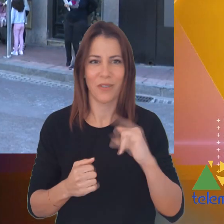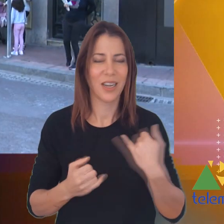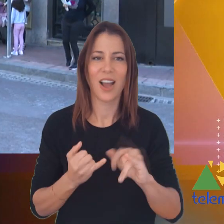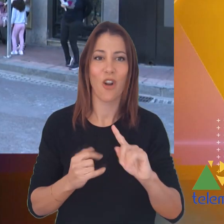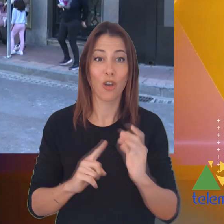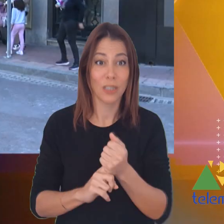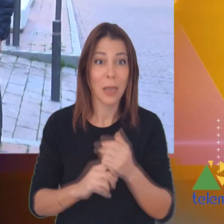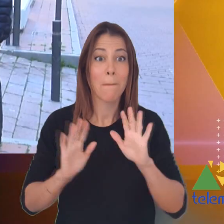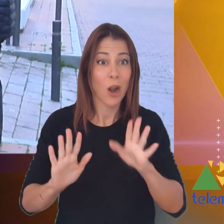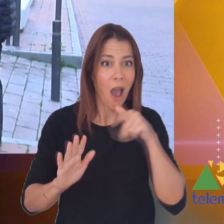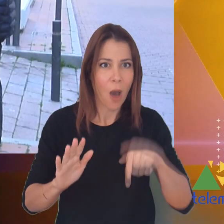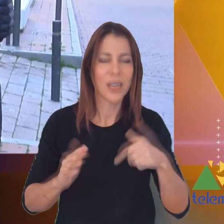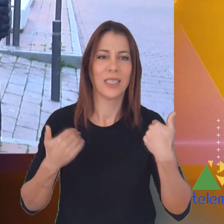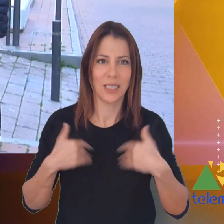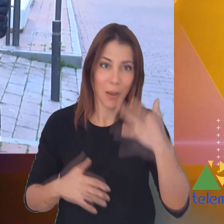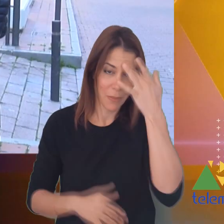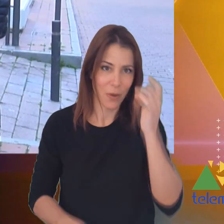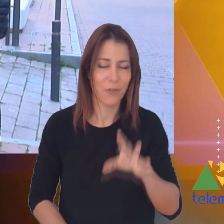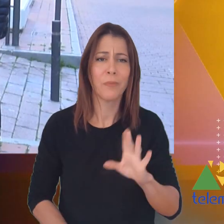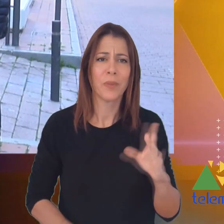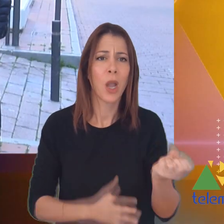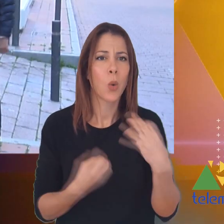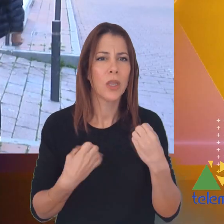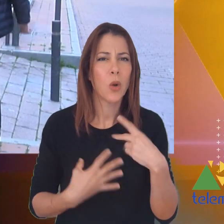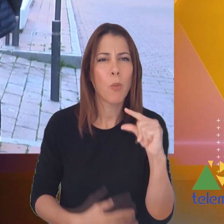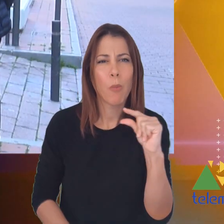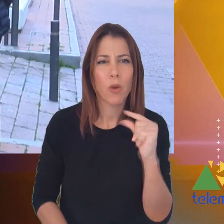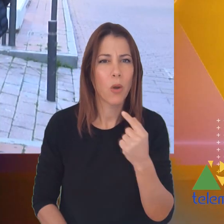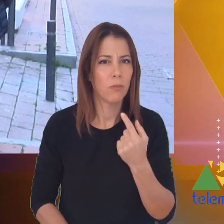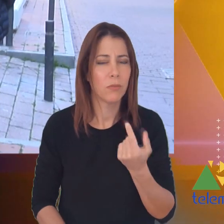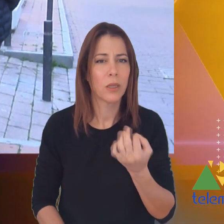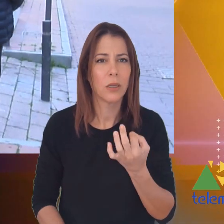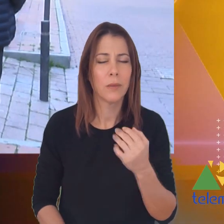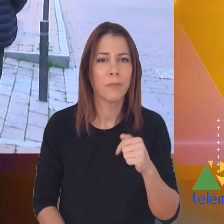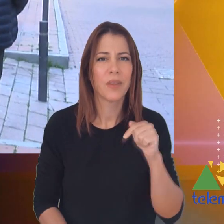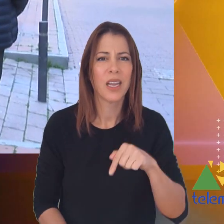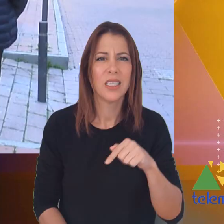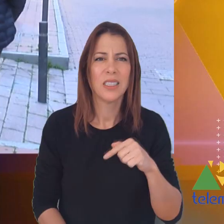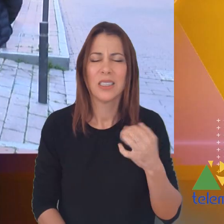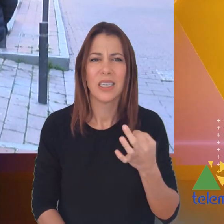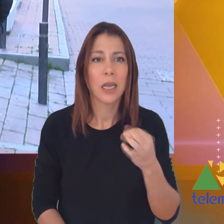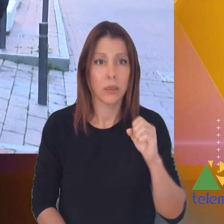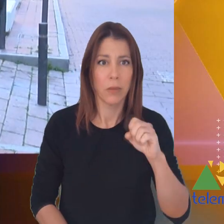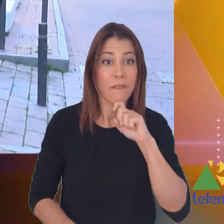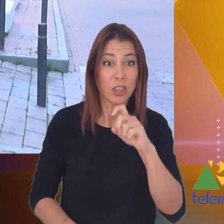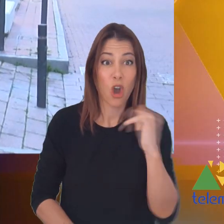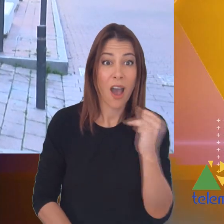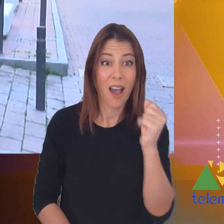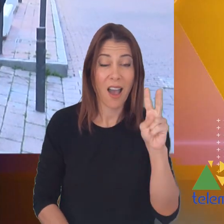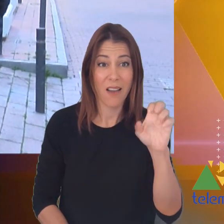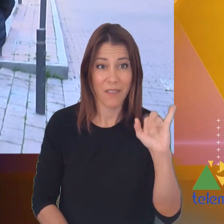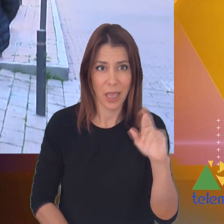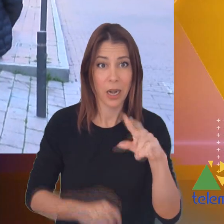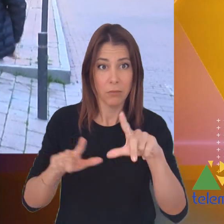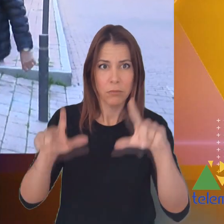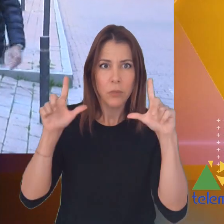está. Y ya, aquí la tenemos, a Javier de Burgos. Cuéntanos un poco por encima, Manuel. Bueno, Javier de Burgos, los personajes, junto con el cardenal